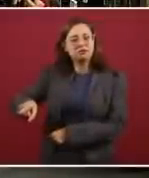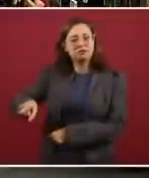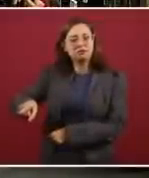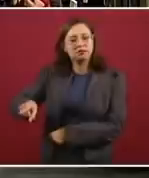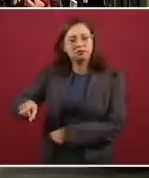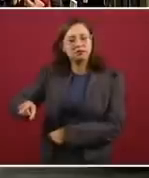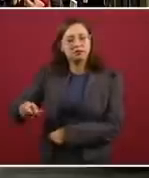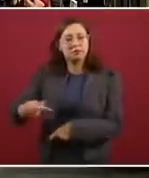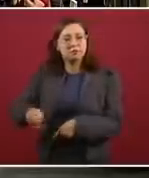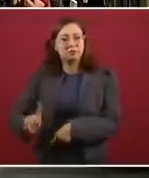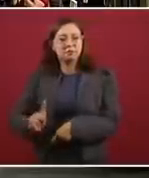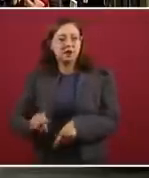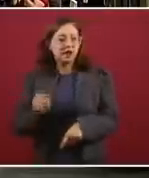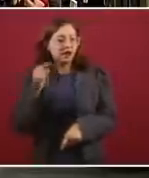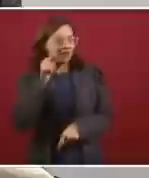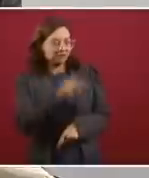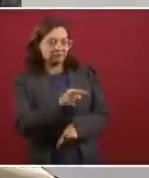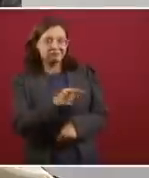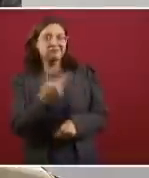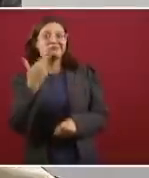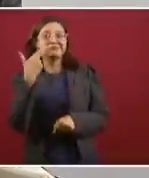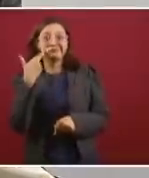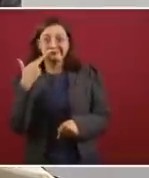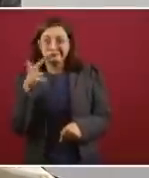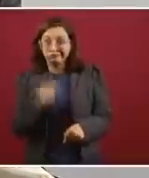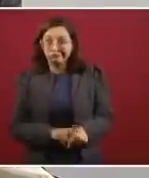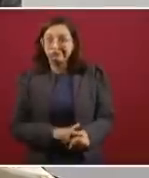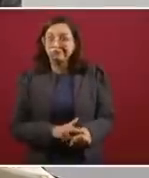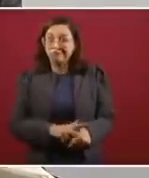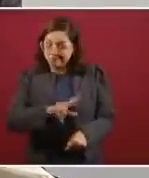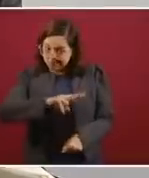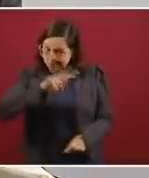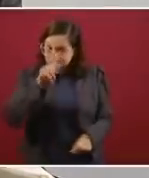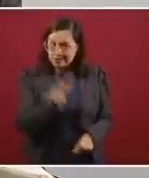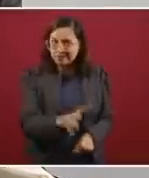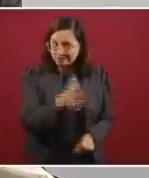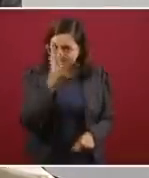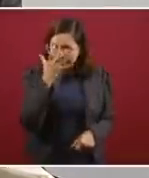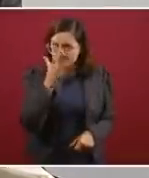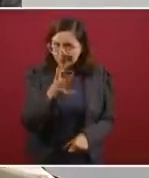Y los grandes ladrones,